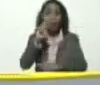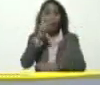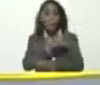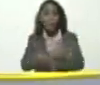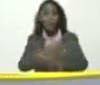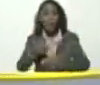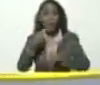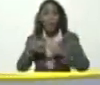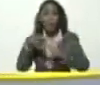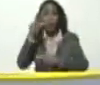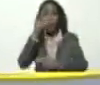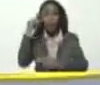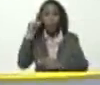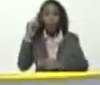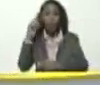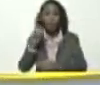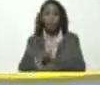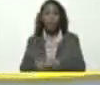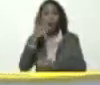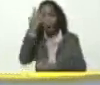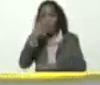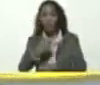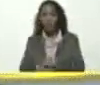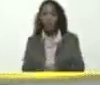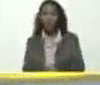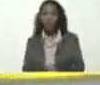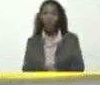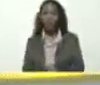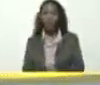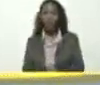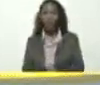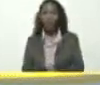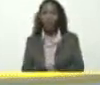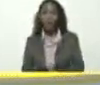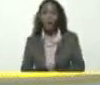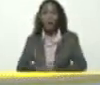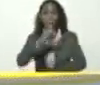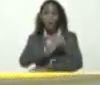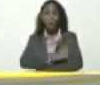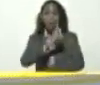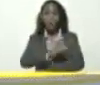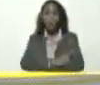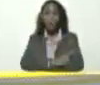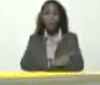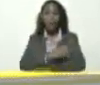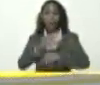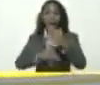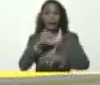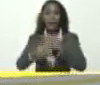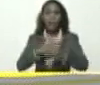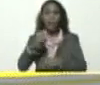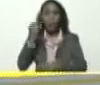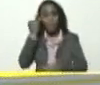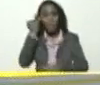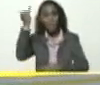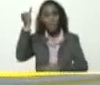de niños, niñas y jóvenes en la disciplina creada por el maestro